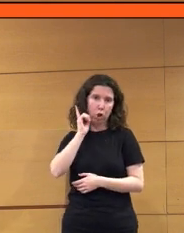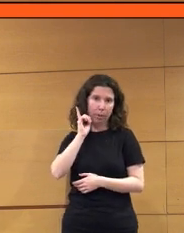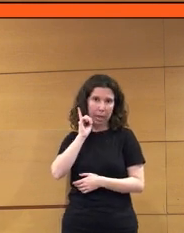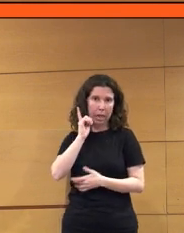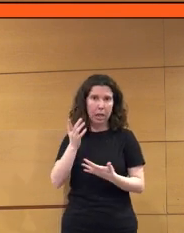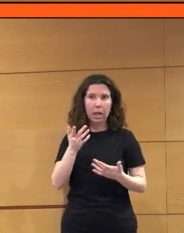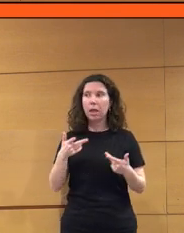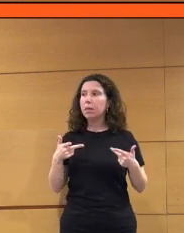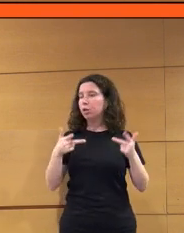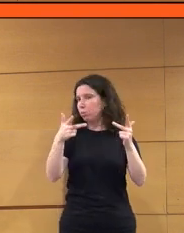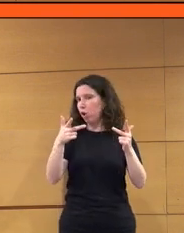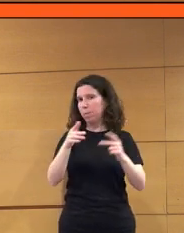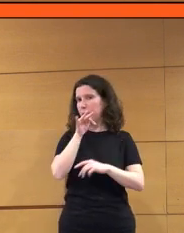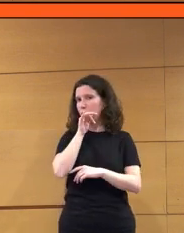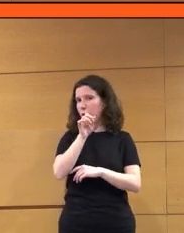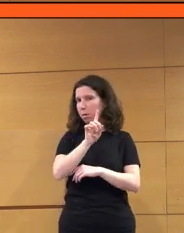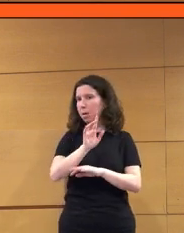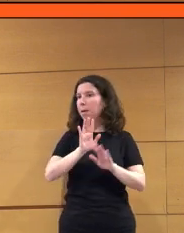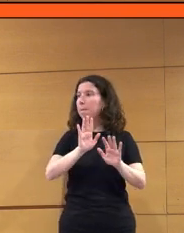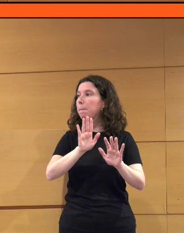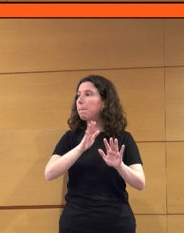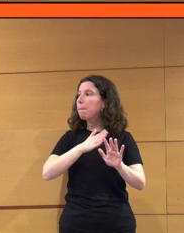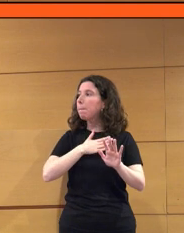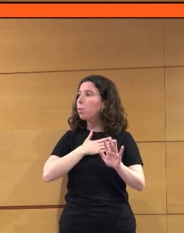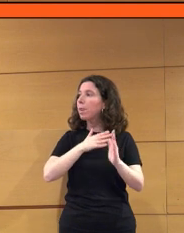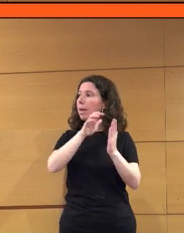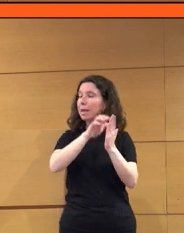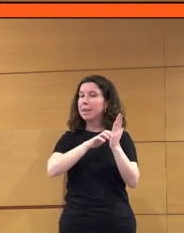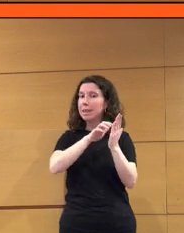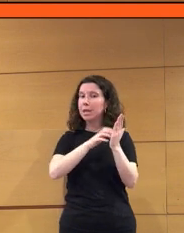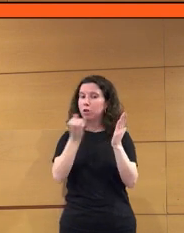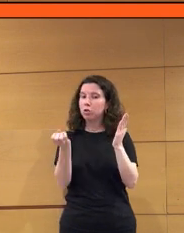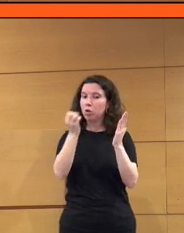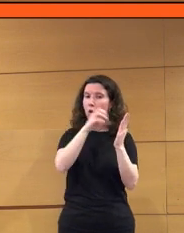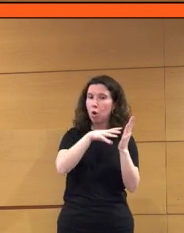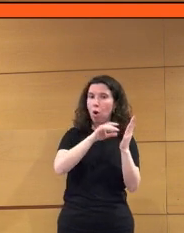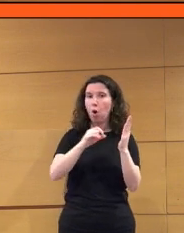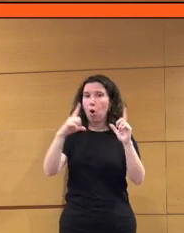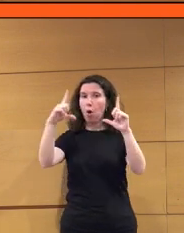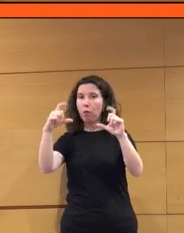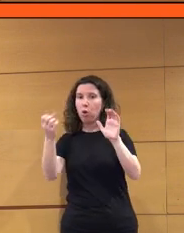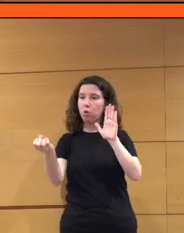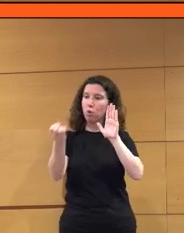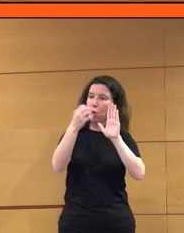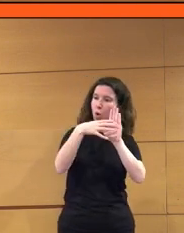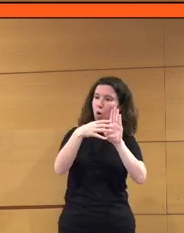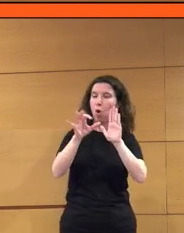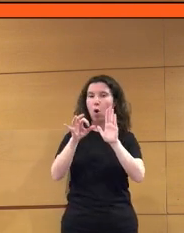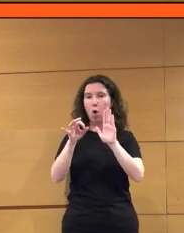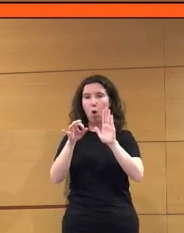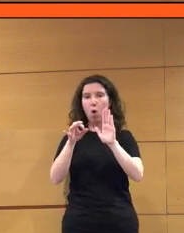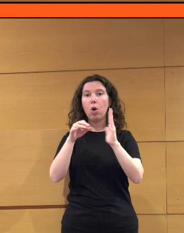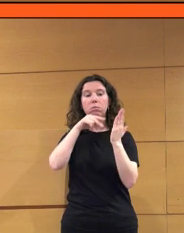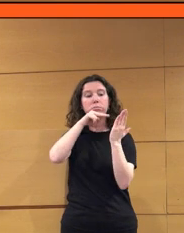disponible, pero es una aplicación donde uno puede ingresar un texto o tomar una fotografía de un texto o hablar un texto y